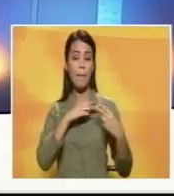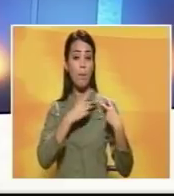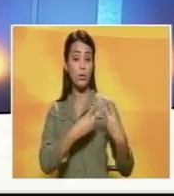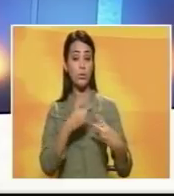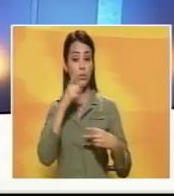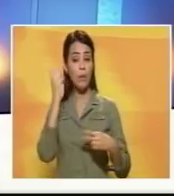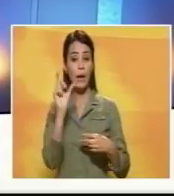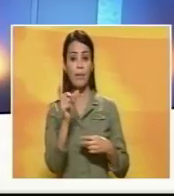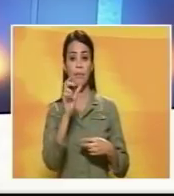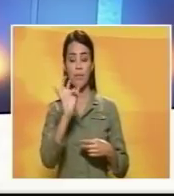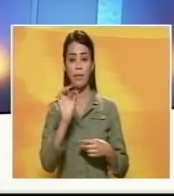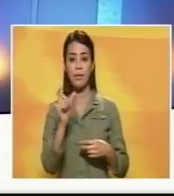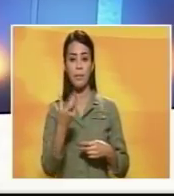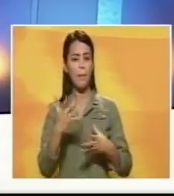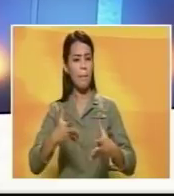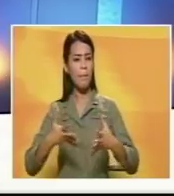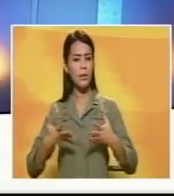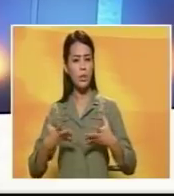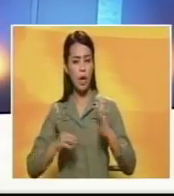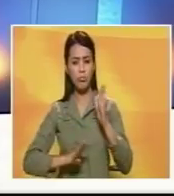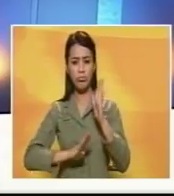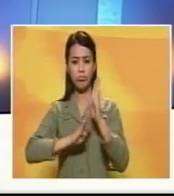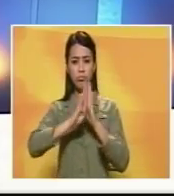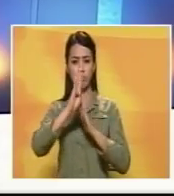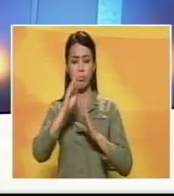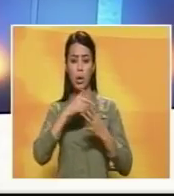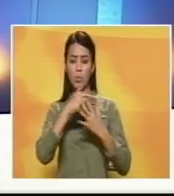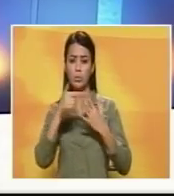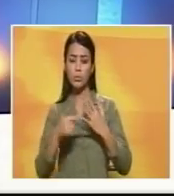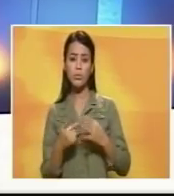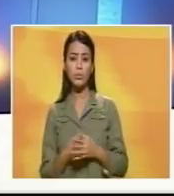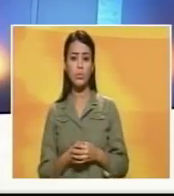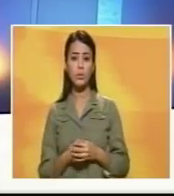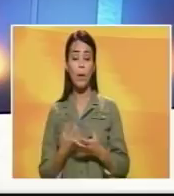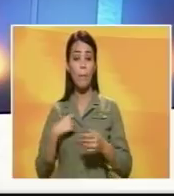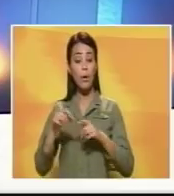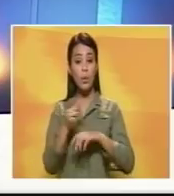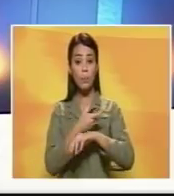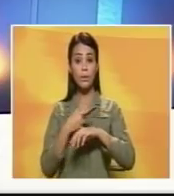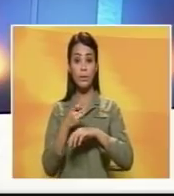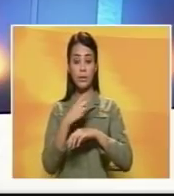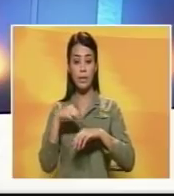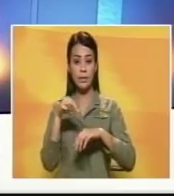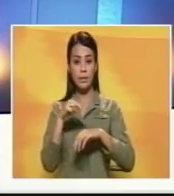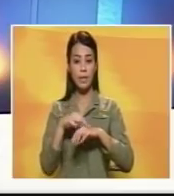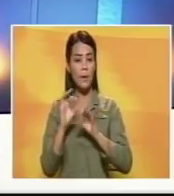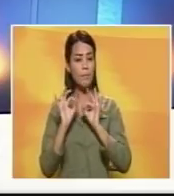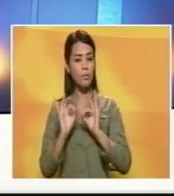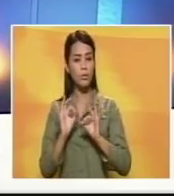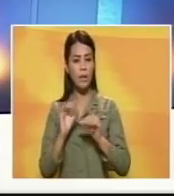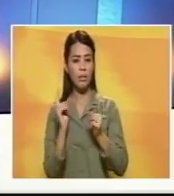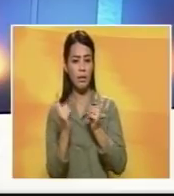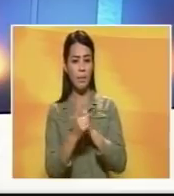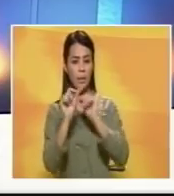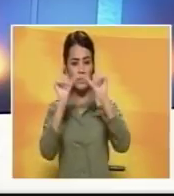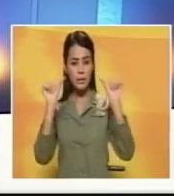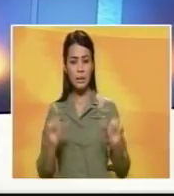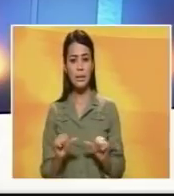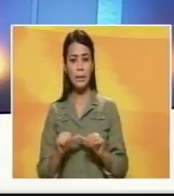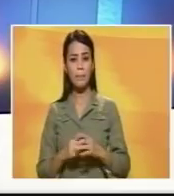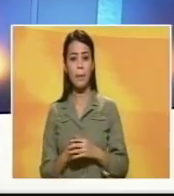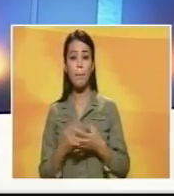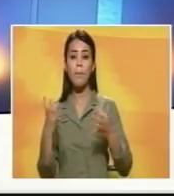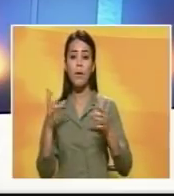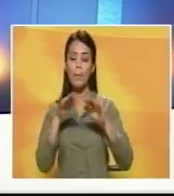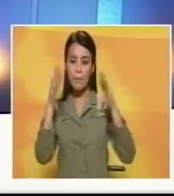Freddy Guevara, aseguró que para lograr superar los obstáculos electorales impuestos por el gobierno nacional es fundamental cambiar el actual sistema implementado por la Mesa